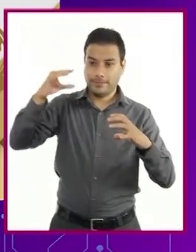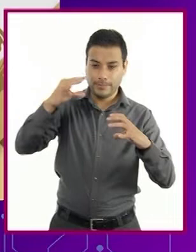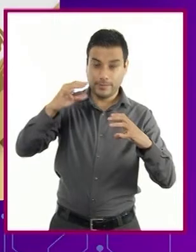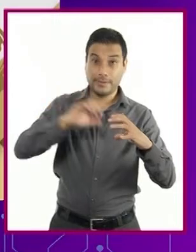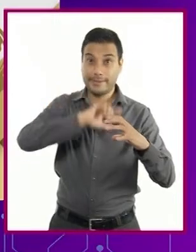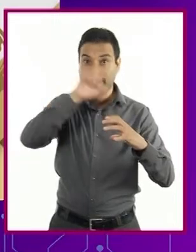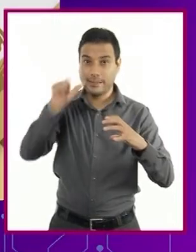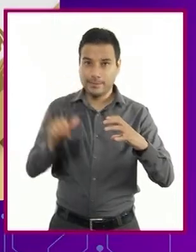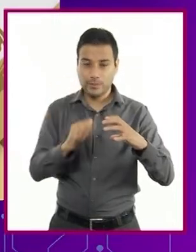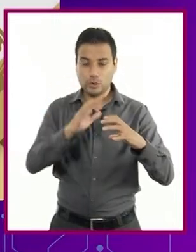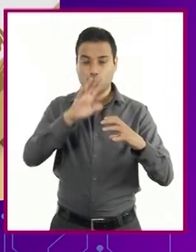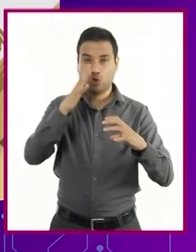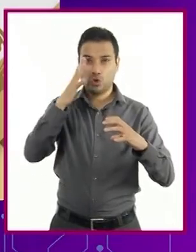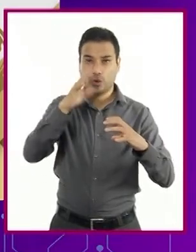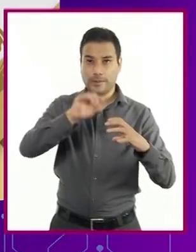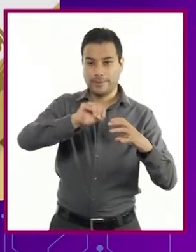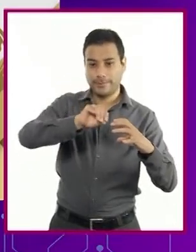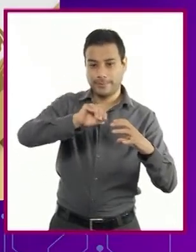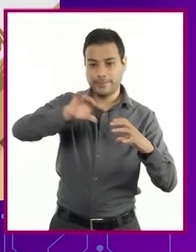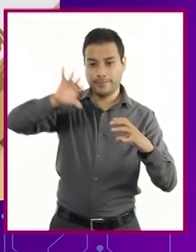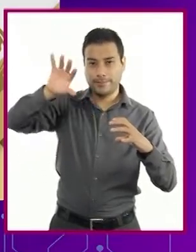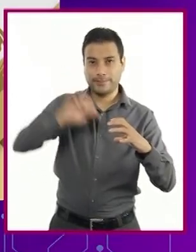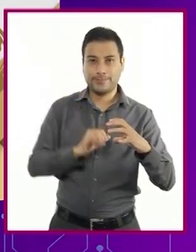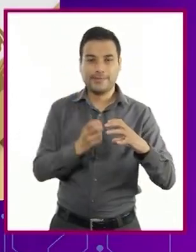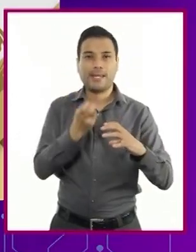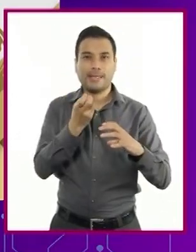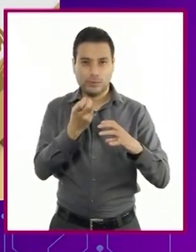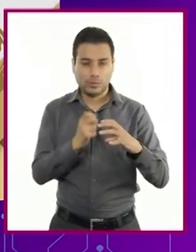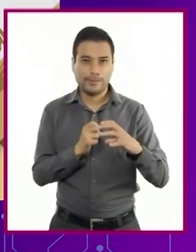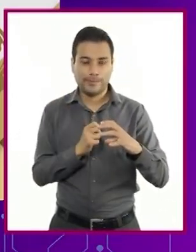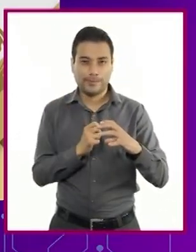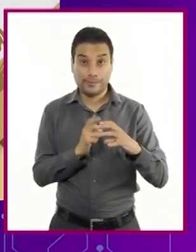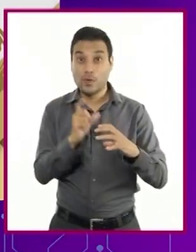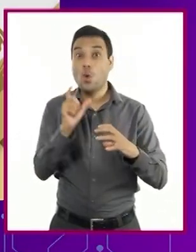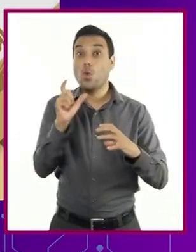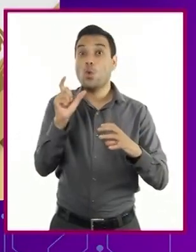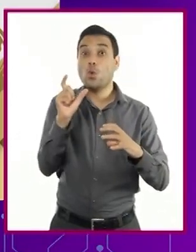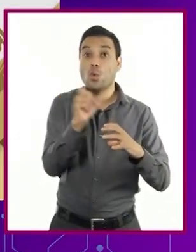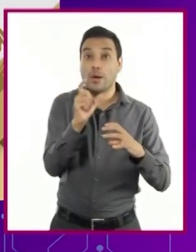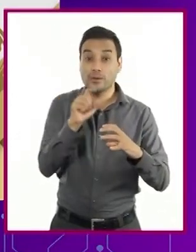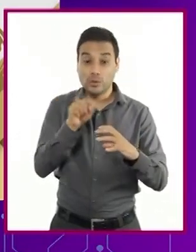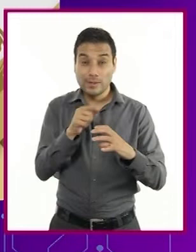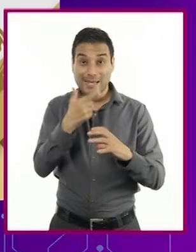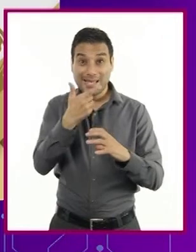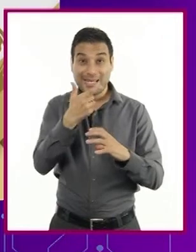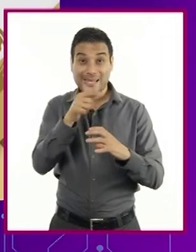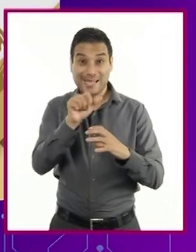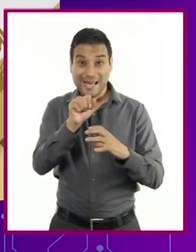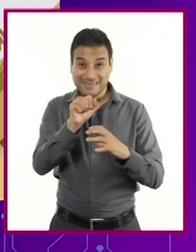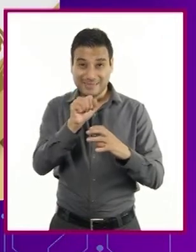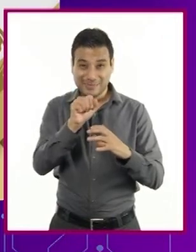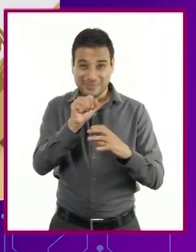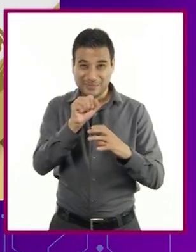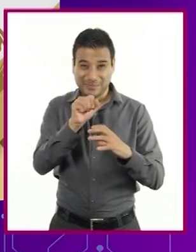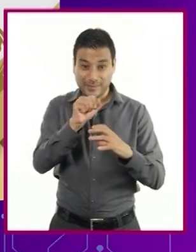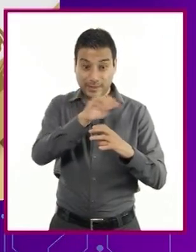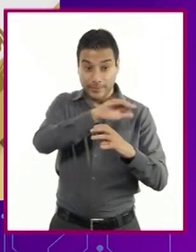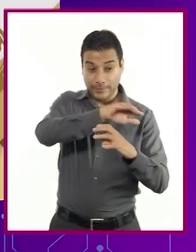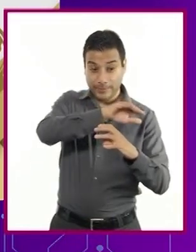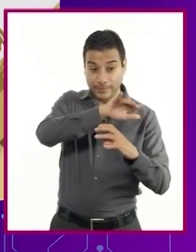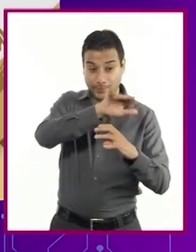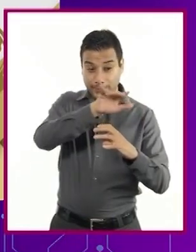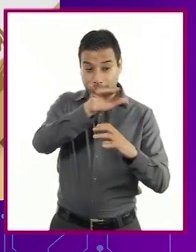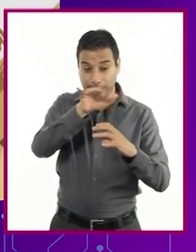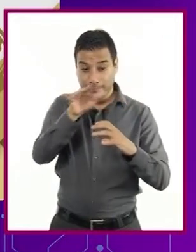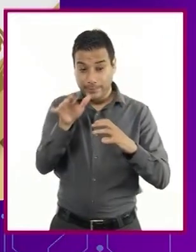exterior. Exactamente, Nadia. Entonces, cuando los gases de efecto invernadero impiden la salida del albedo